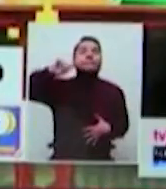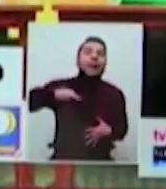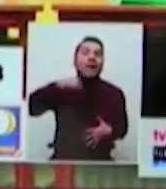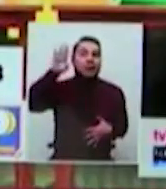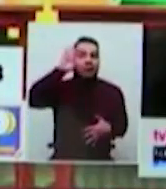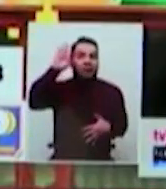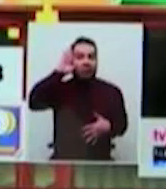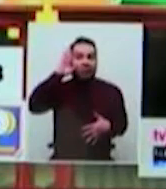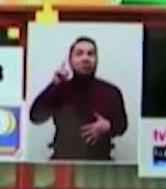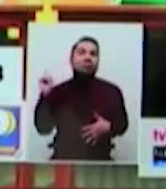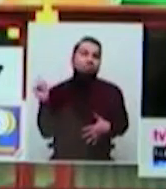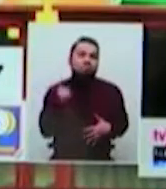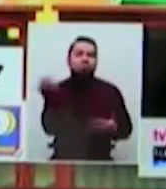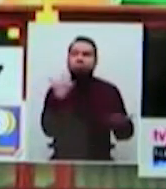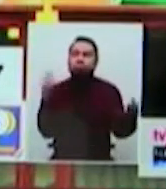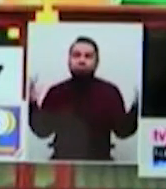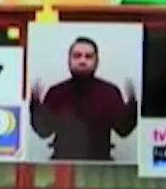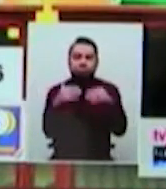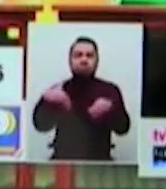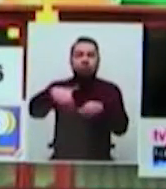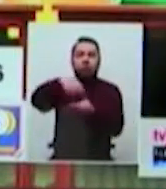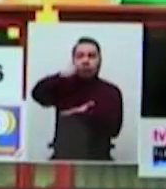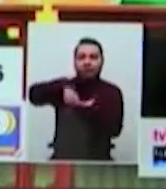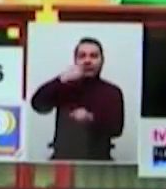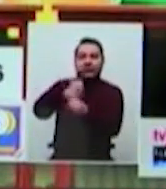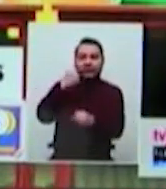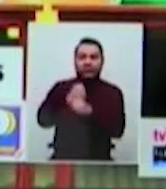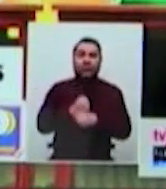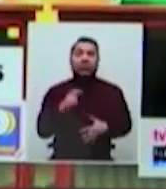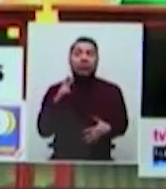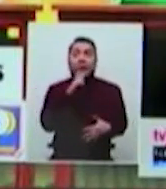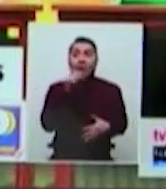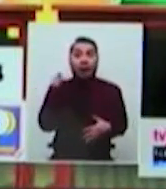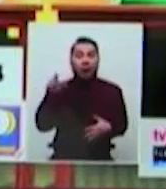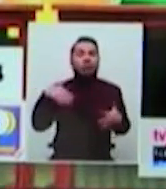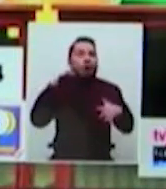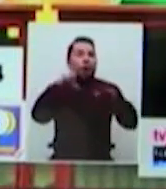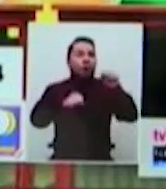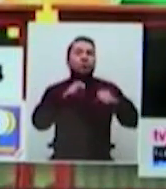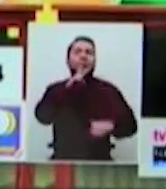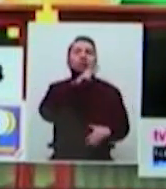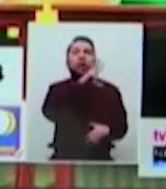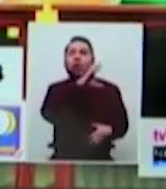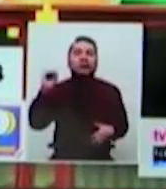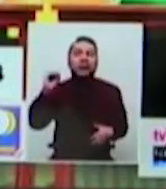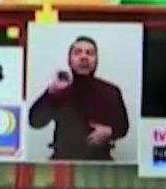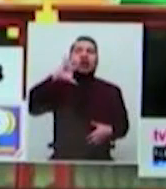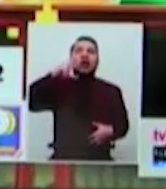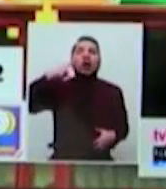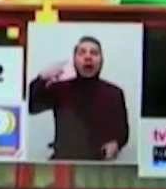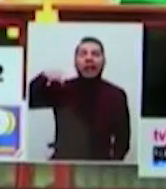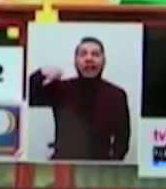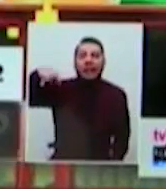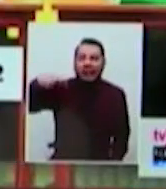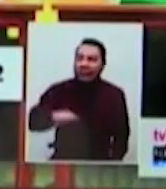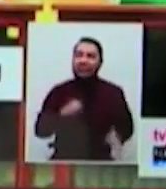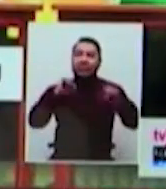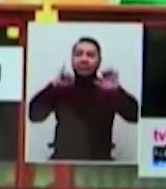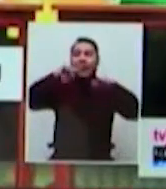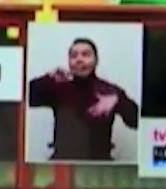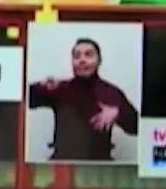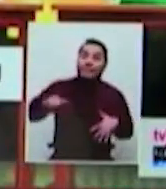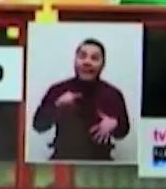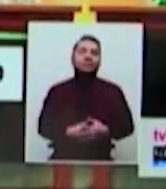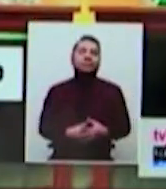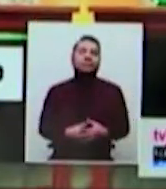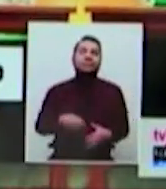difíciles. Urresti reaccionó muy mal cuando le tocaron el tema de su juicio y de quién lo reemplazaría